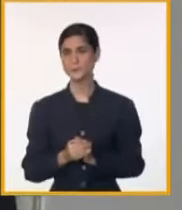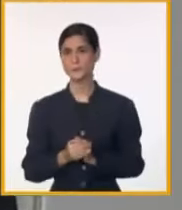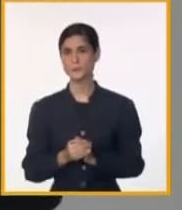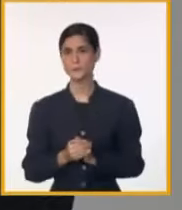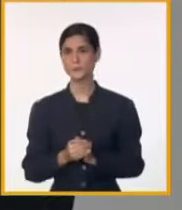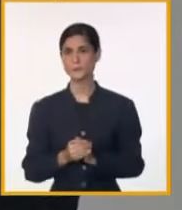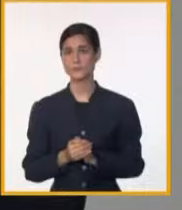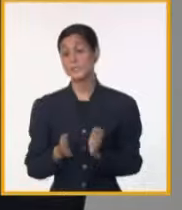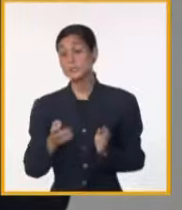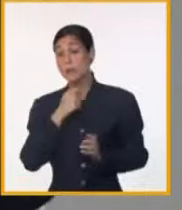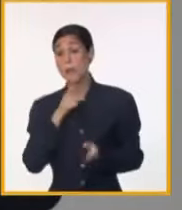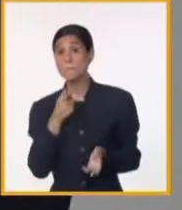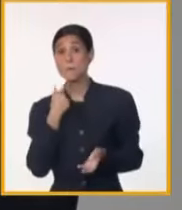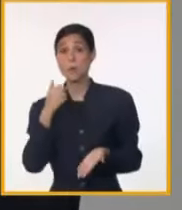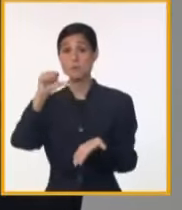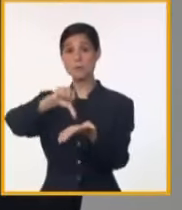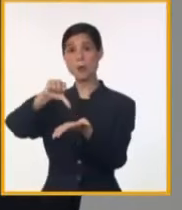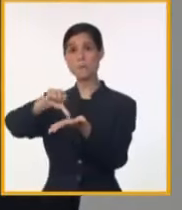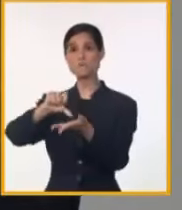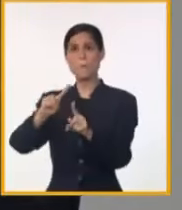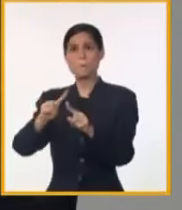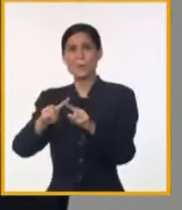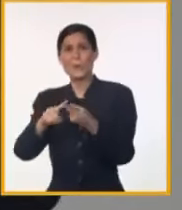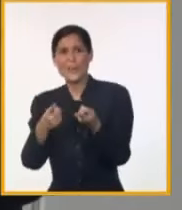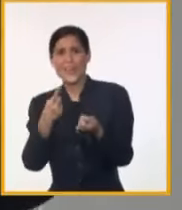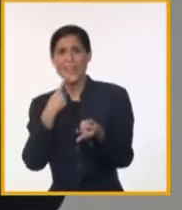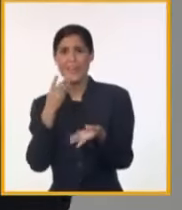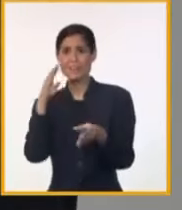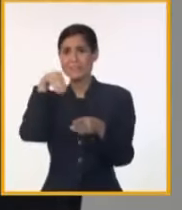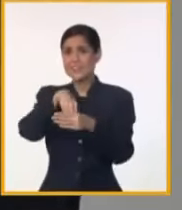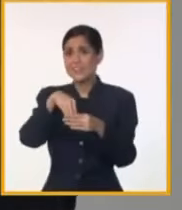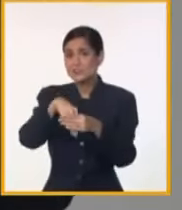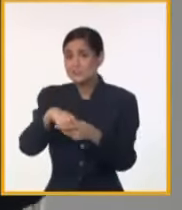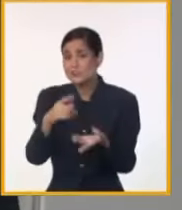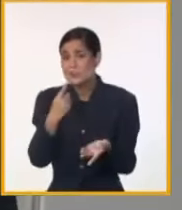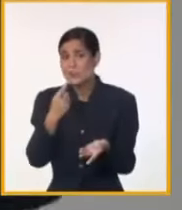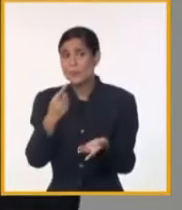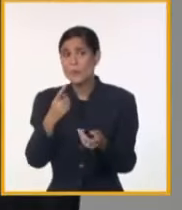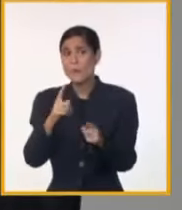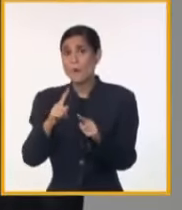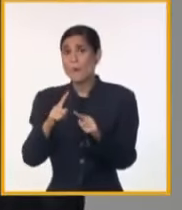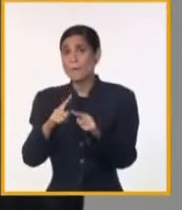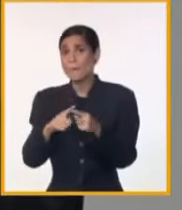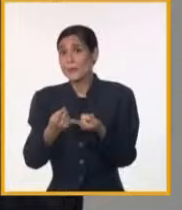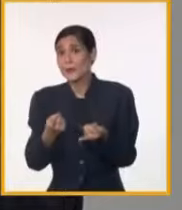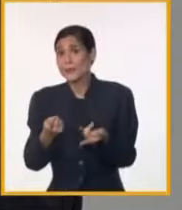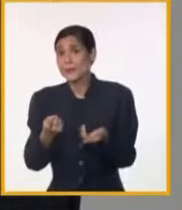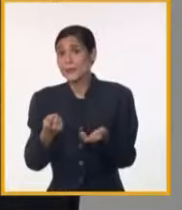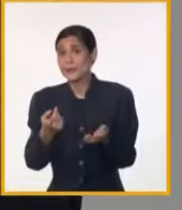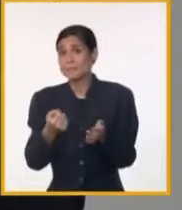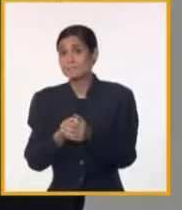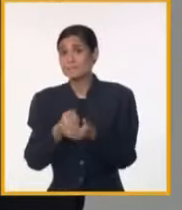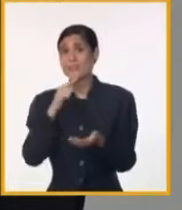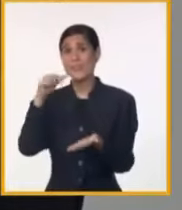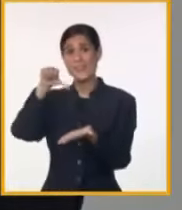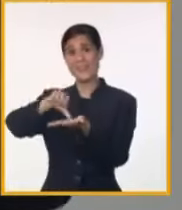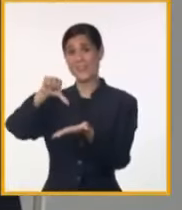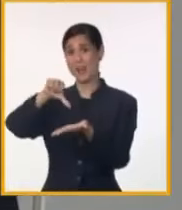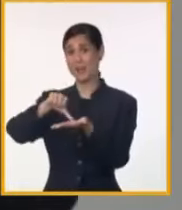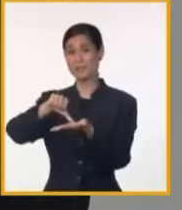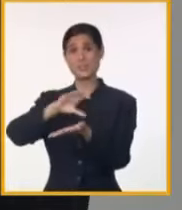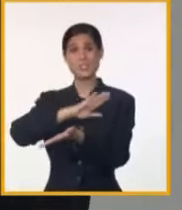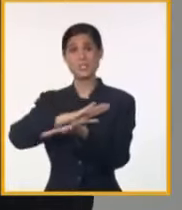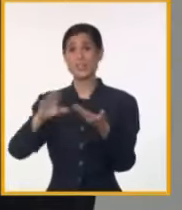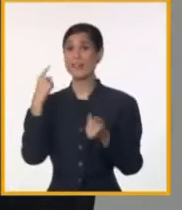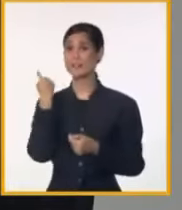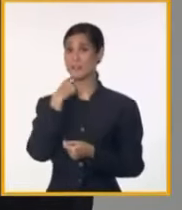qué Irán está involucrado en todo esto el el tema de se ha satanizado Irán se viene hablando de Irán como un